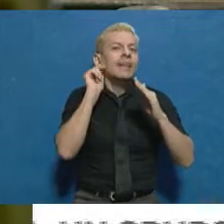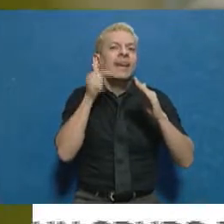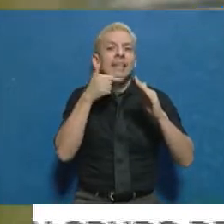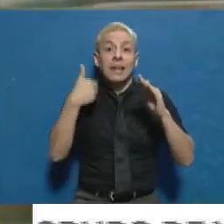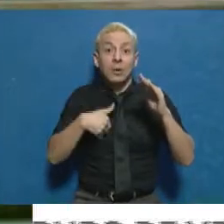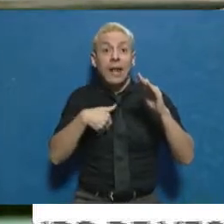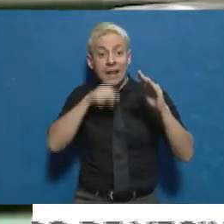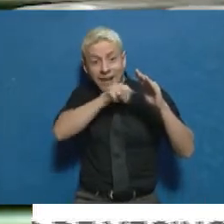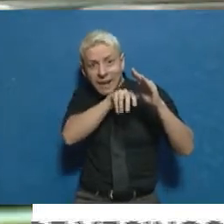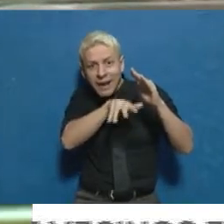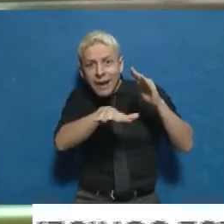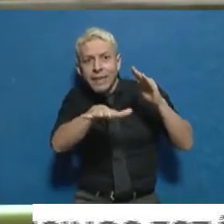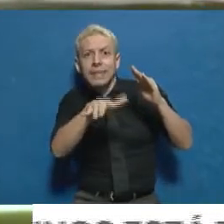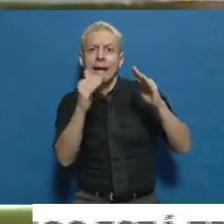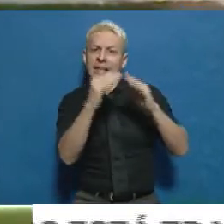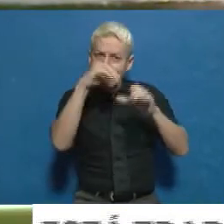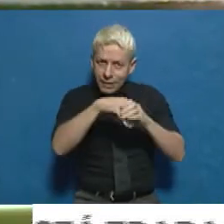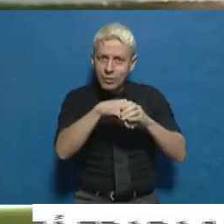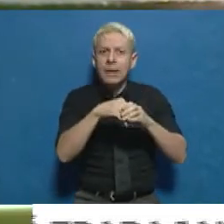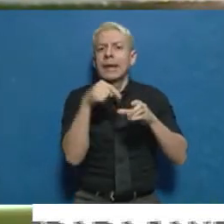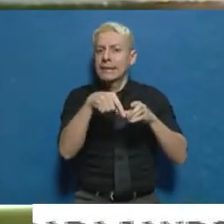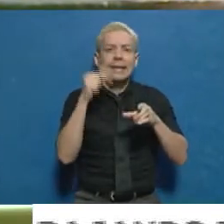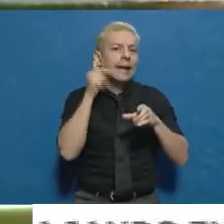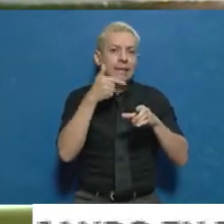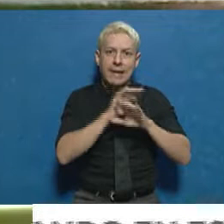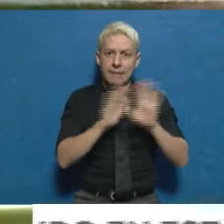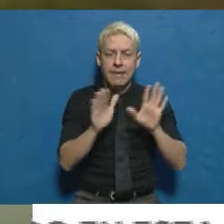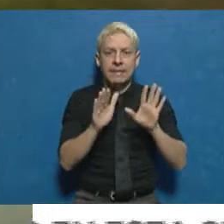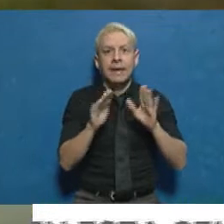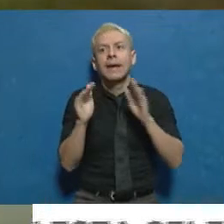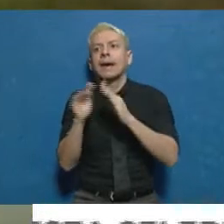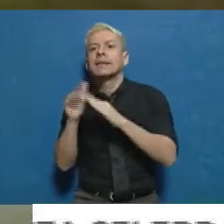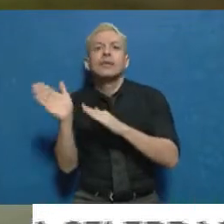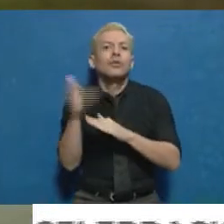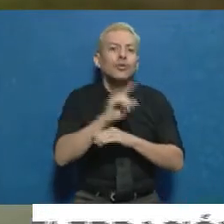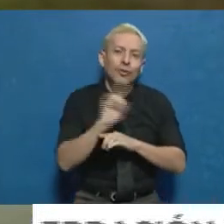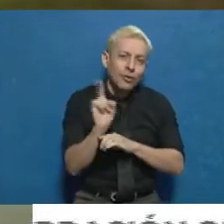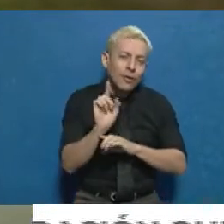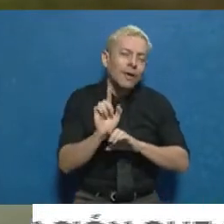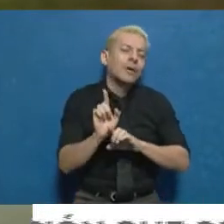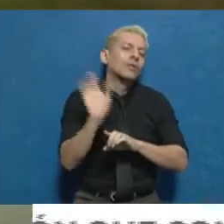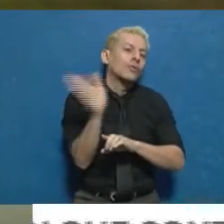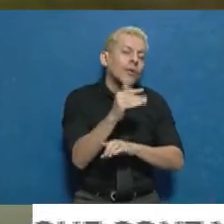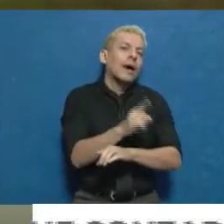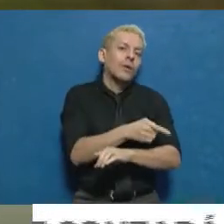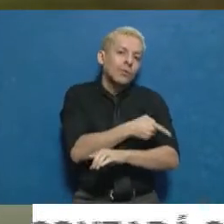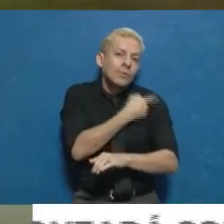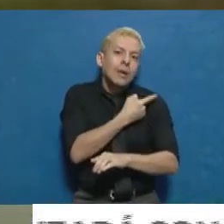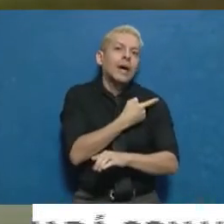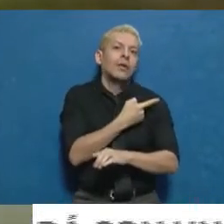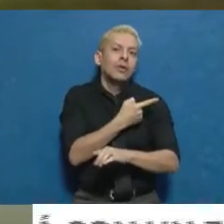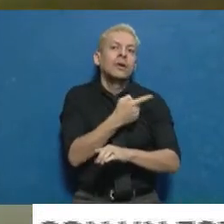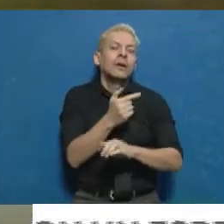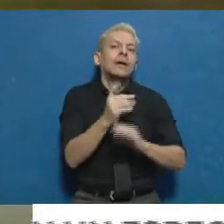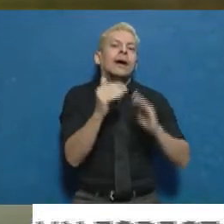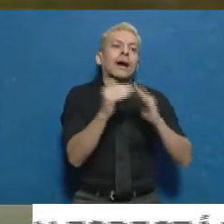viene por redes, que es cierto también, hay que aclararlo, no es la mayoría de los habitantes de la Argentina. Estamos todos acostumbrados y quizá tenemos una red